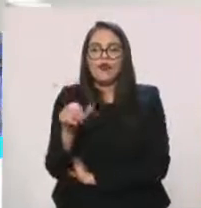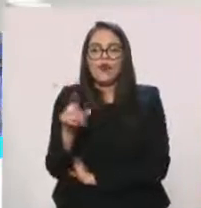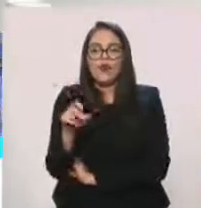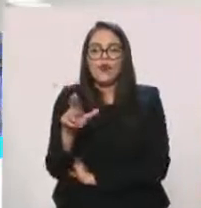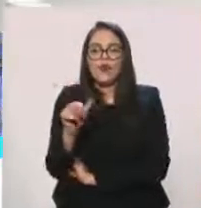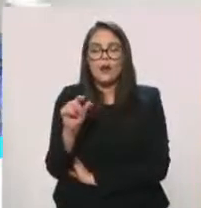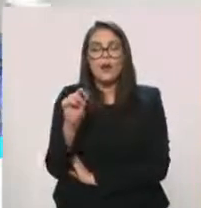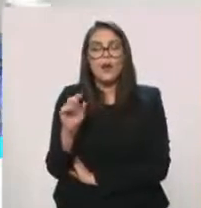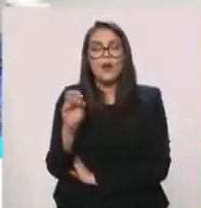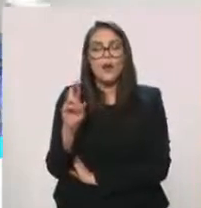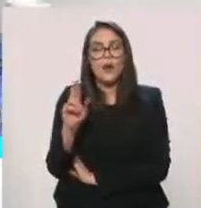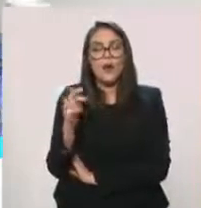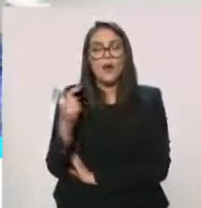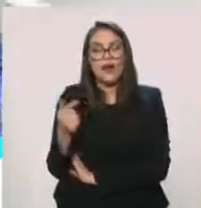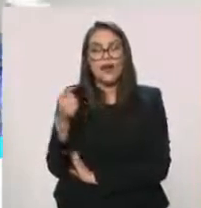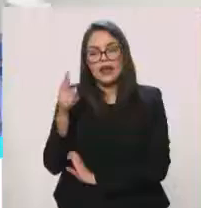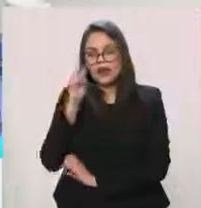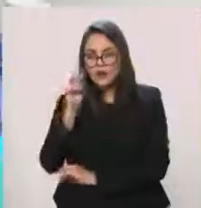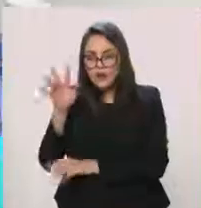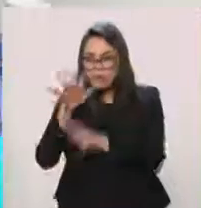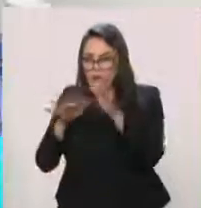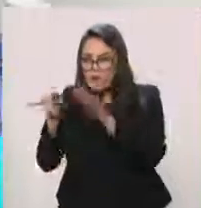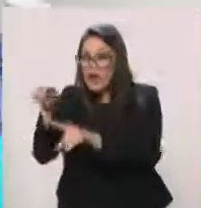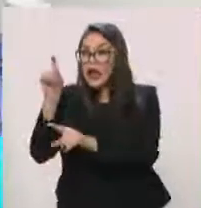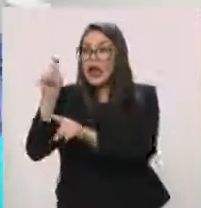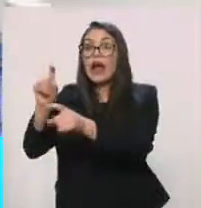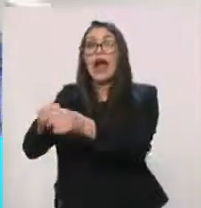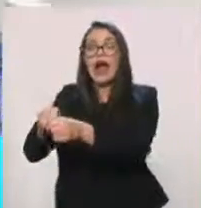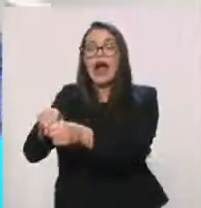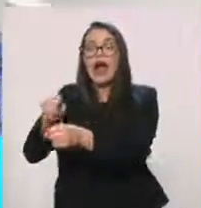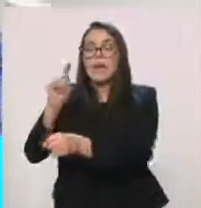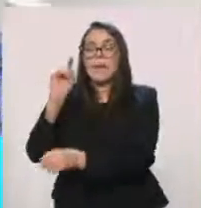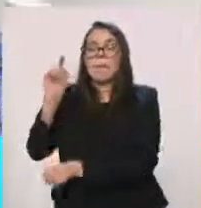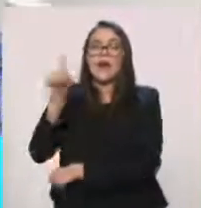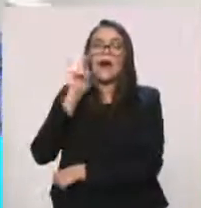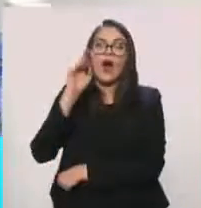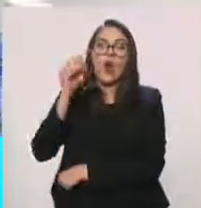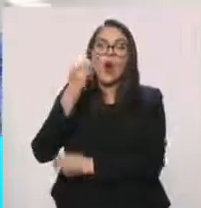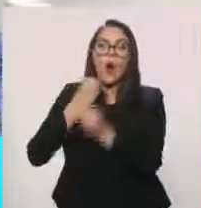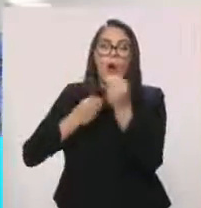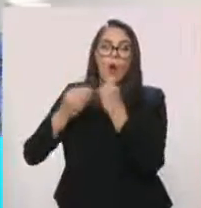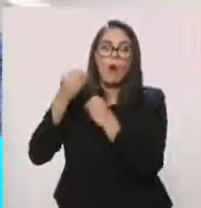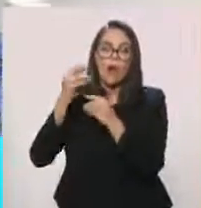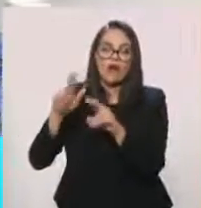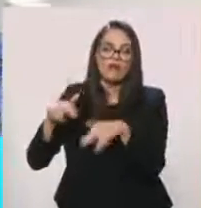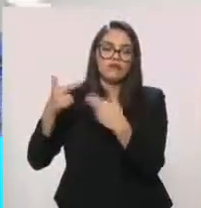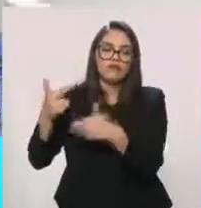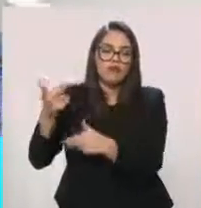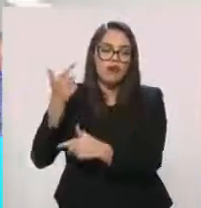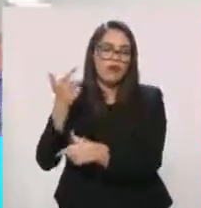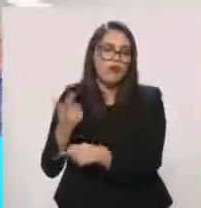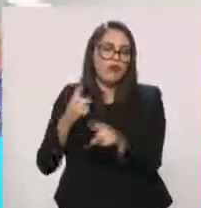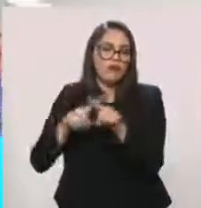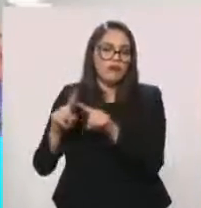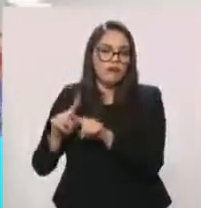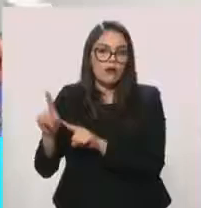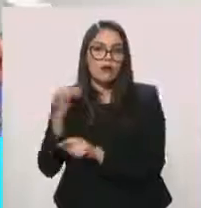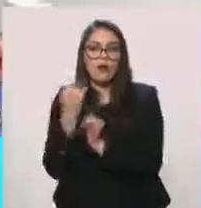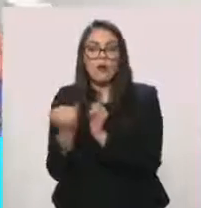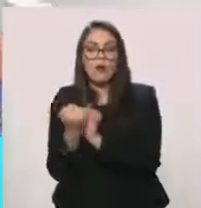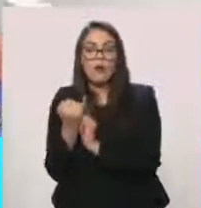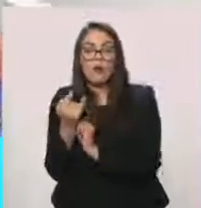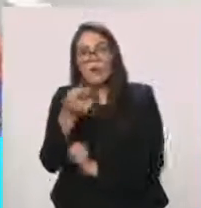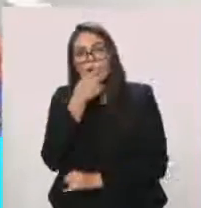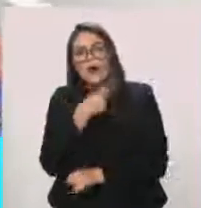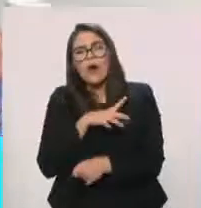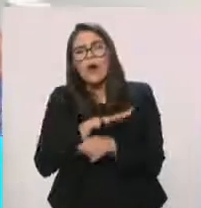www.donadora.org. Busque ahí la campaña Comida para Héroes si usted quiere sumarse a esta campaña. ¿Algún teléfono, algún dato de contacto en el caso, por ejemplo, de que alguien quiera